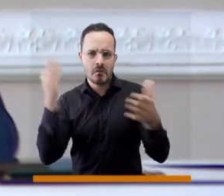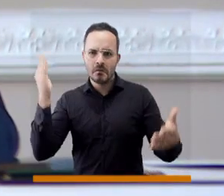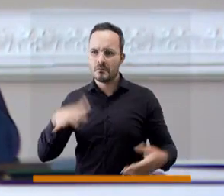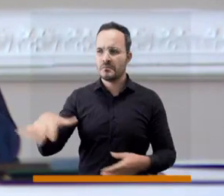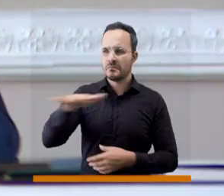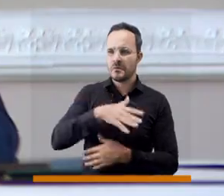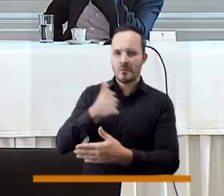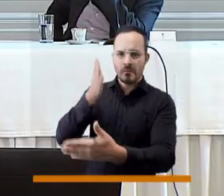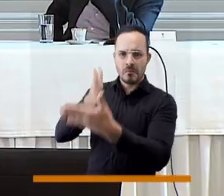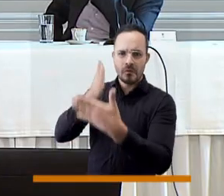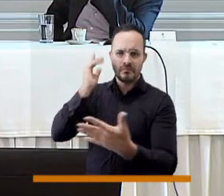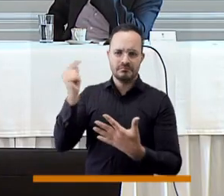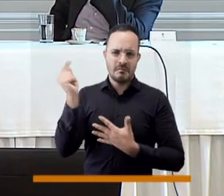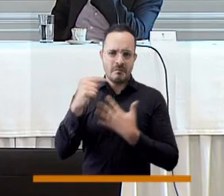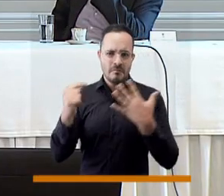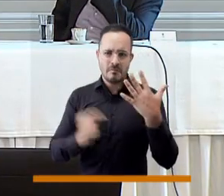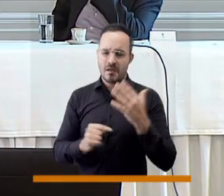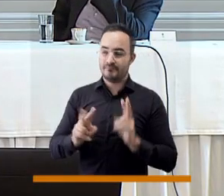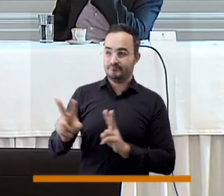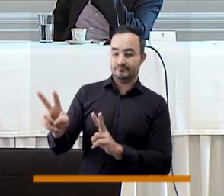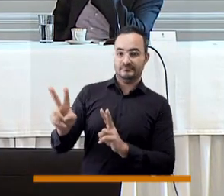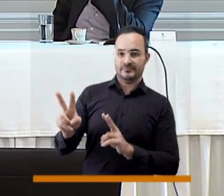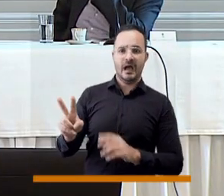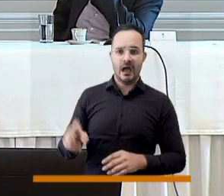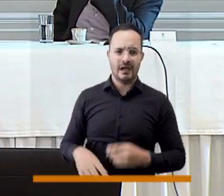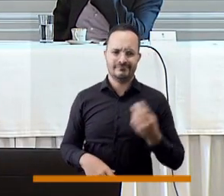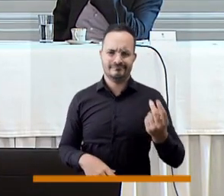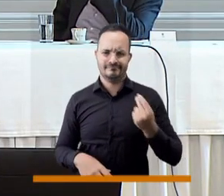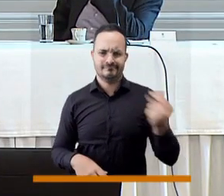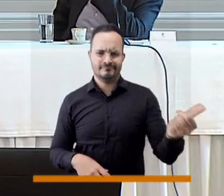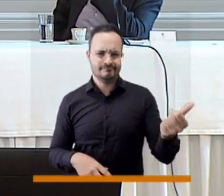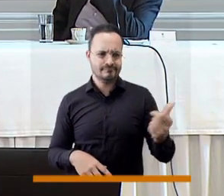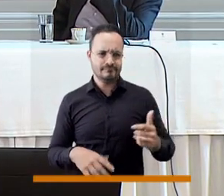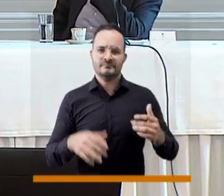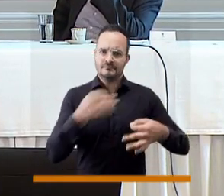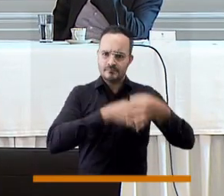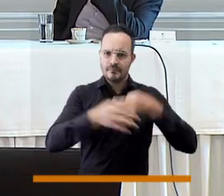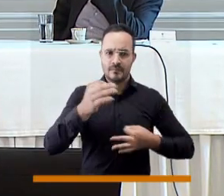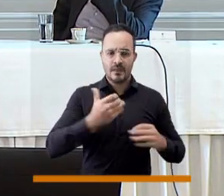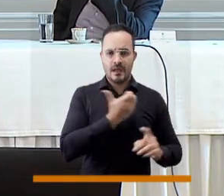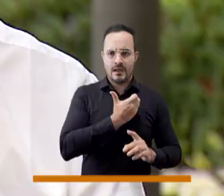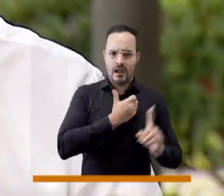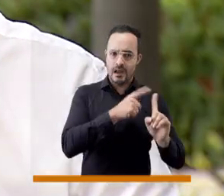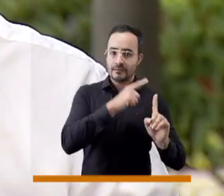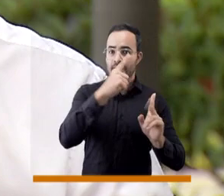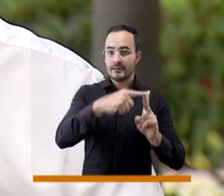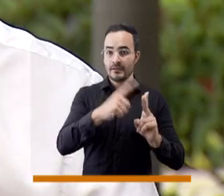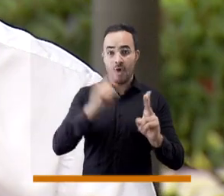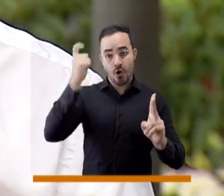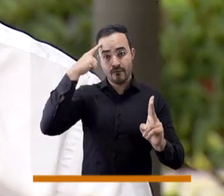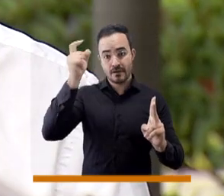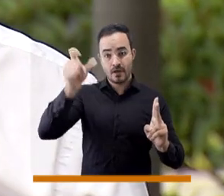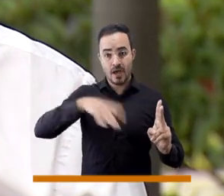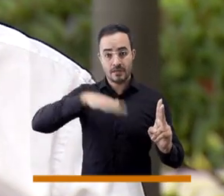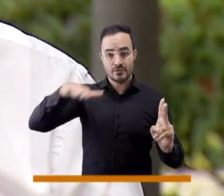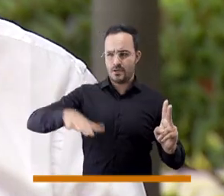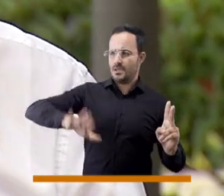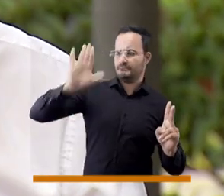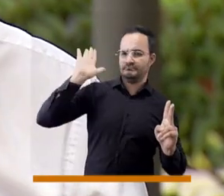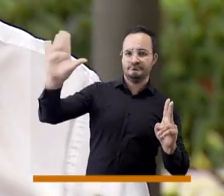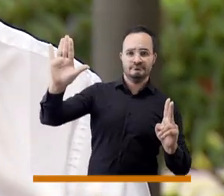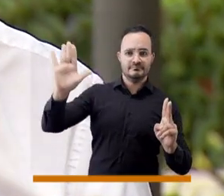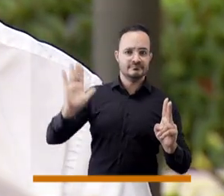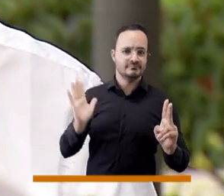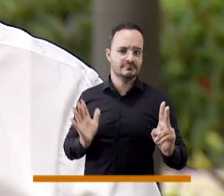la rama jurisdiccional, salga a atacar la democracia y el Estado de Derecho, salga el alcalde de Medellín y el gobernador de Antioquia a decirle: un momento, presidente, o sea,